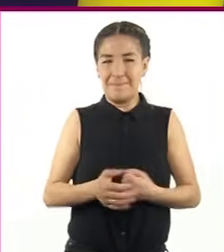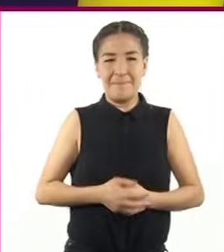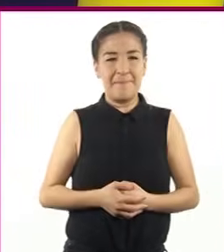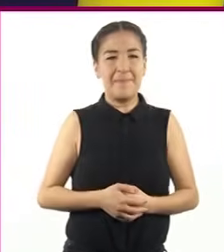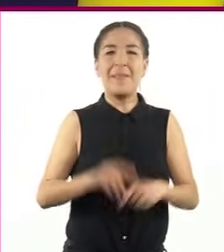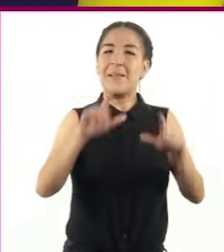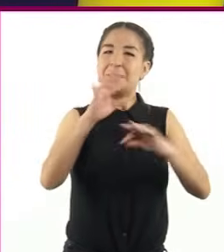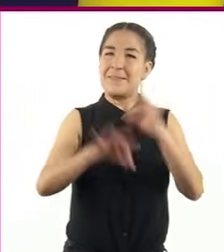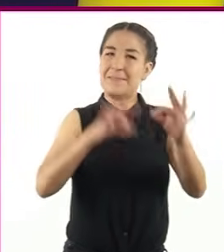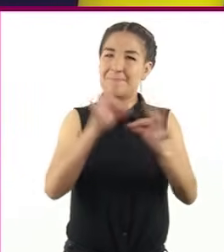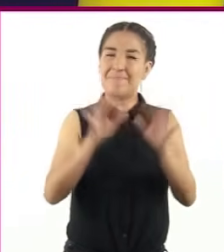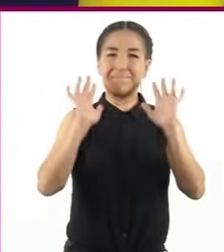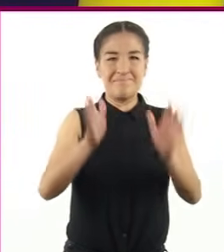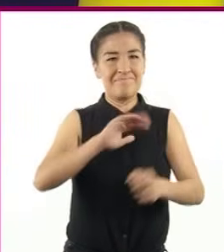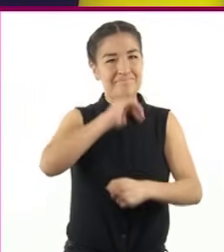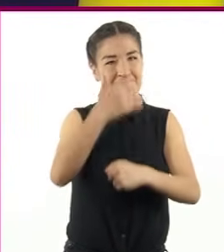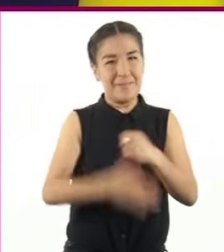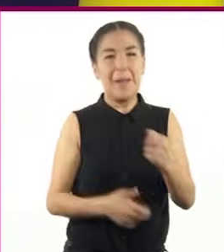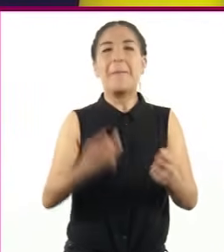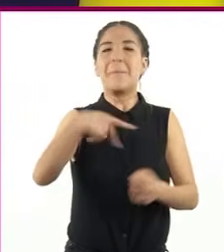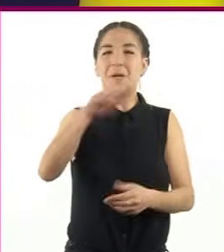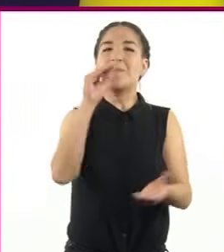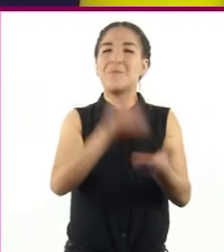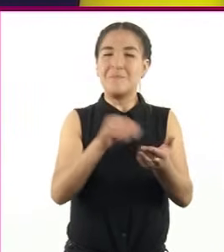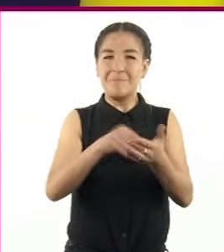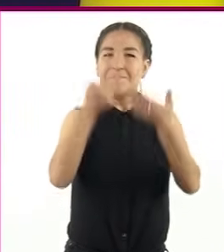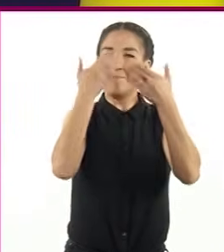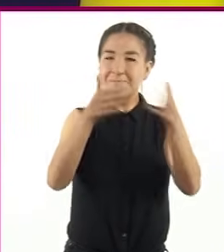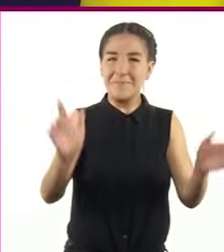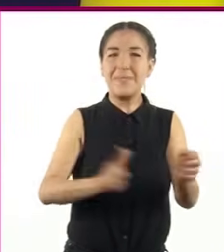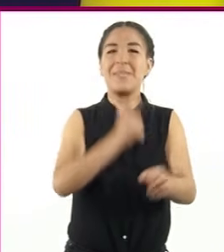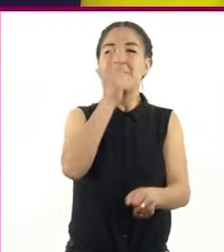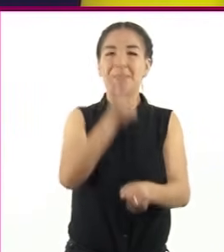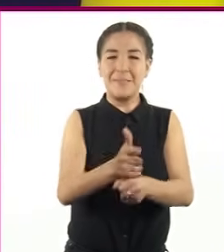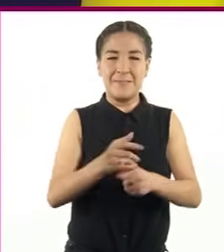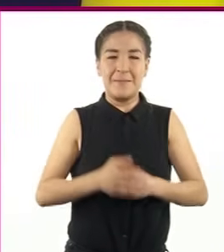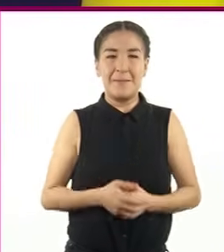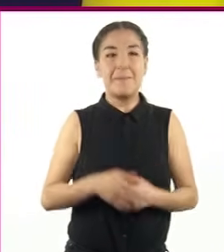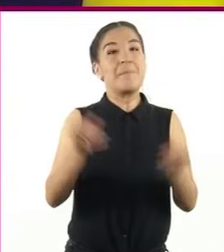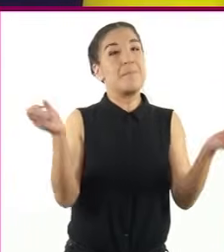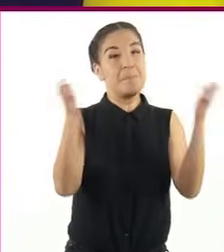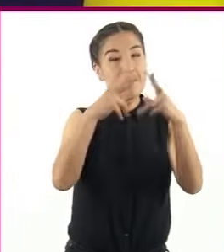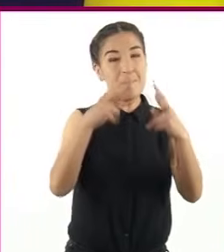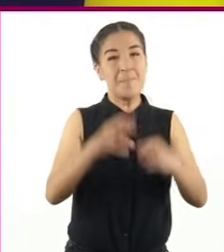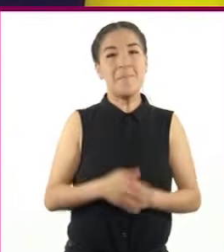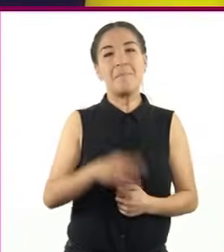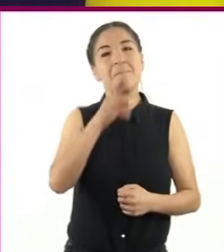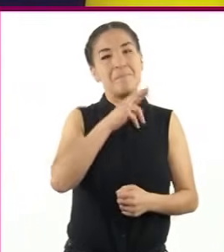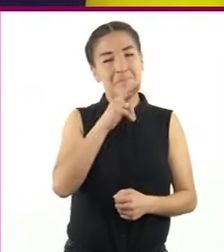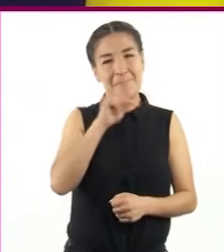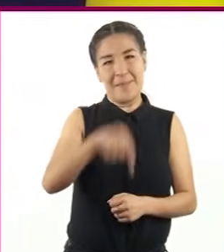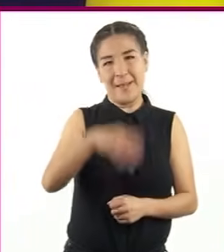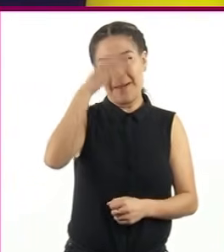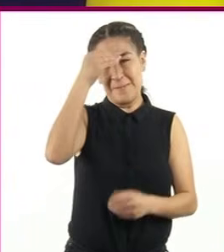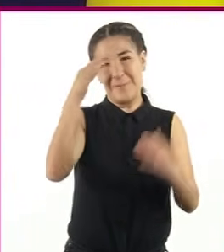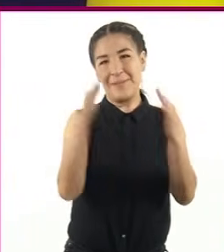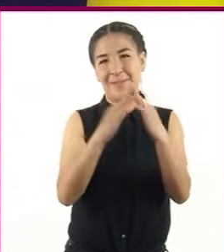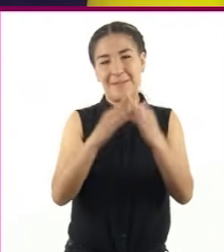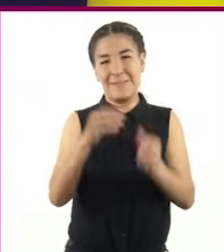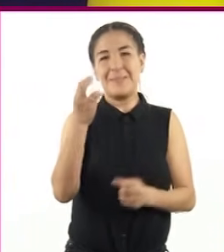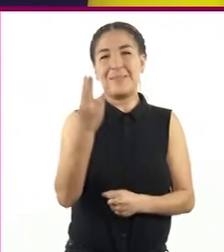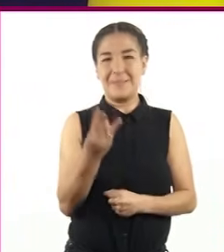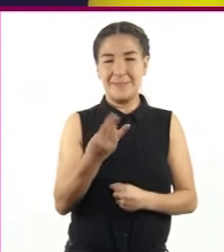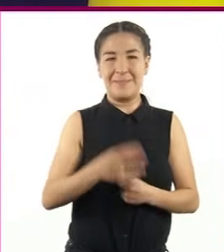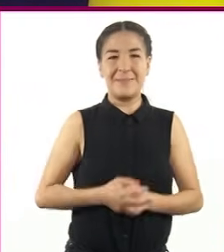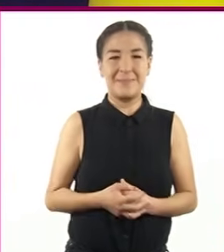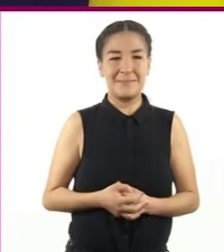¡Listo! Terminamos, pero aún nos queda mucho por explorar y descubrir. Así que nos vemos pronto aquí en Aprende en